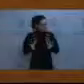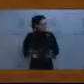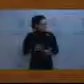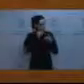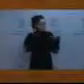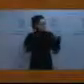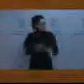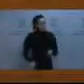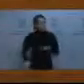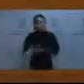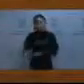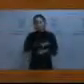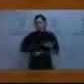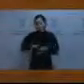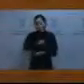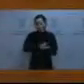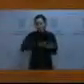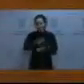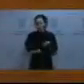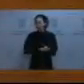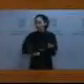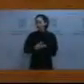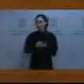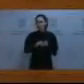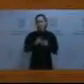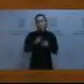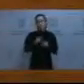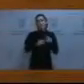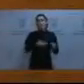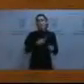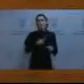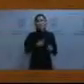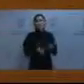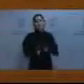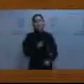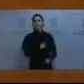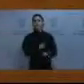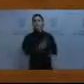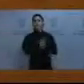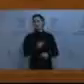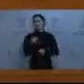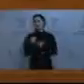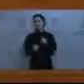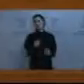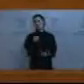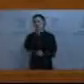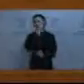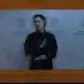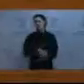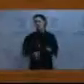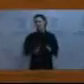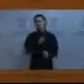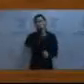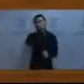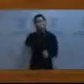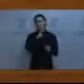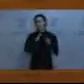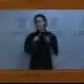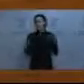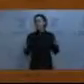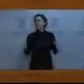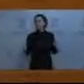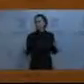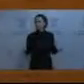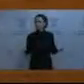enredos, una historia de absolutos enredos o líos de familia, porque al final lo que hay es un lío familiar del Partido Socialista en Asturias. Y ese lío